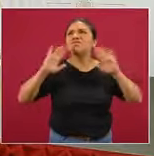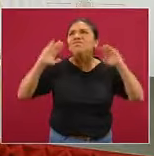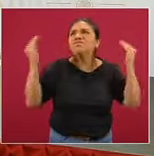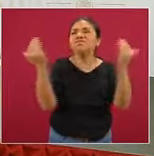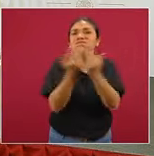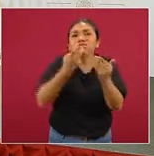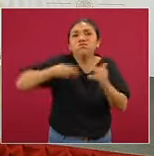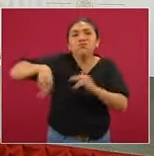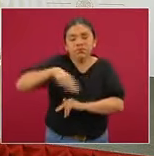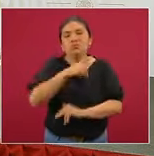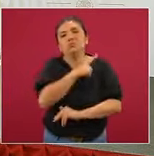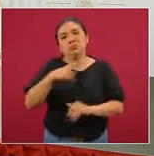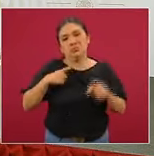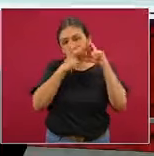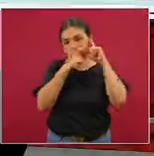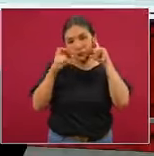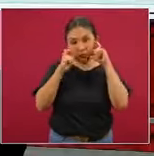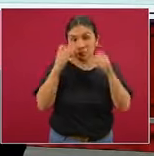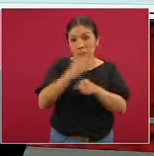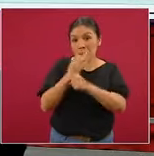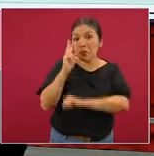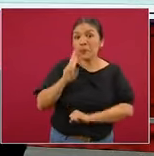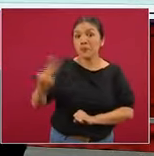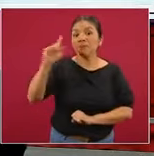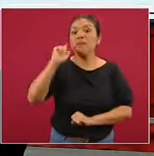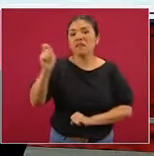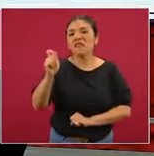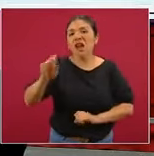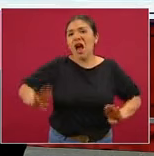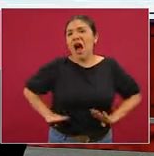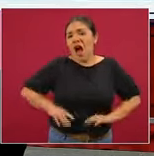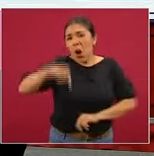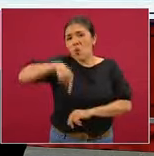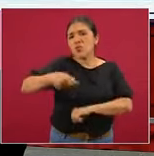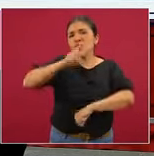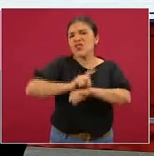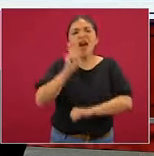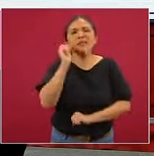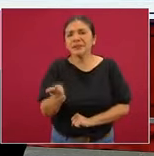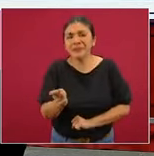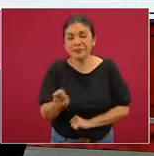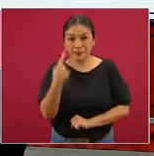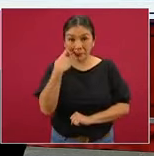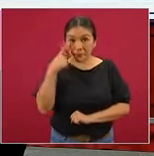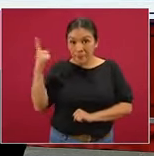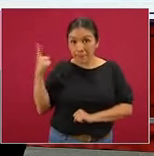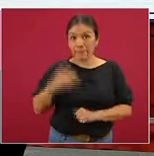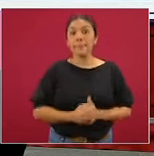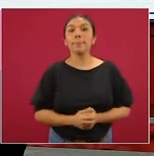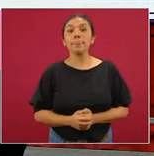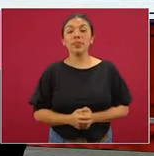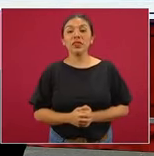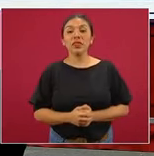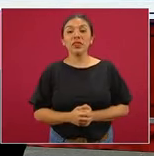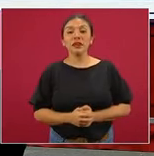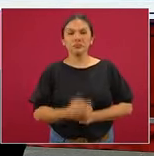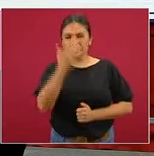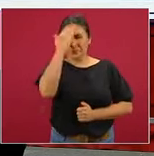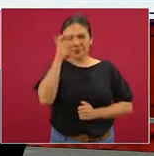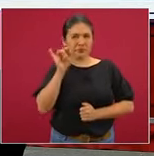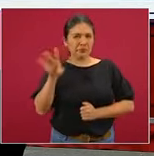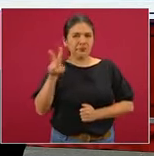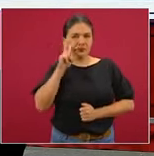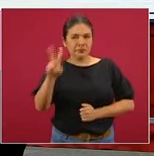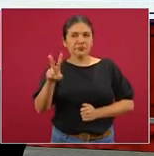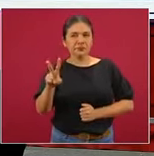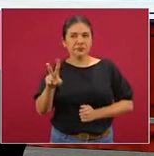cerrados. Vamos a ver entonces el escenario nacional para el día de hoy. tenemos nuestra diapositiva que todos ya conocen, tanto